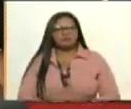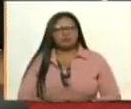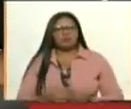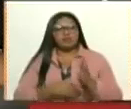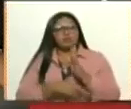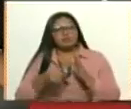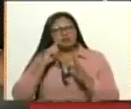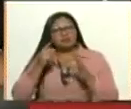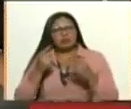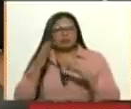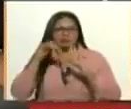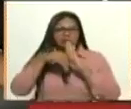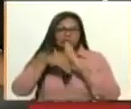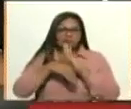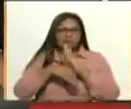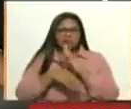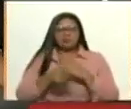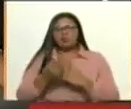una decadencia